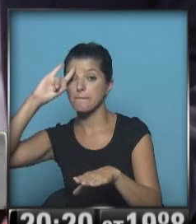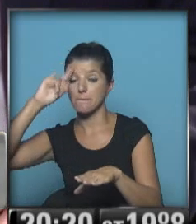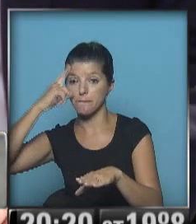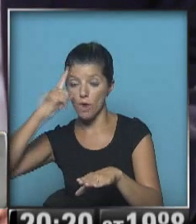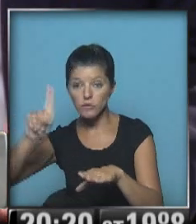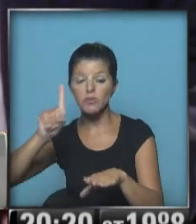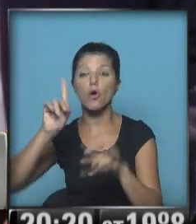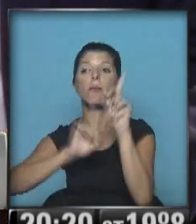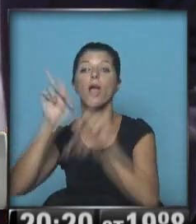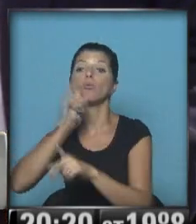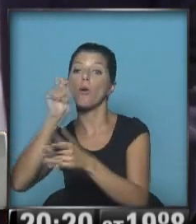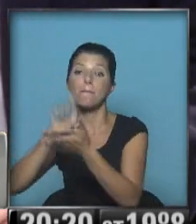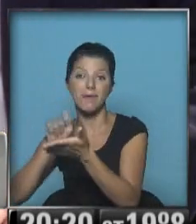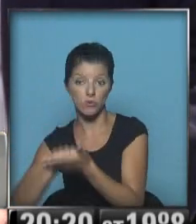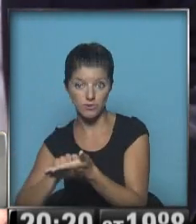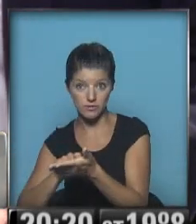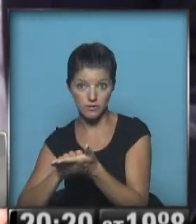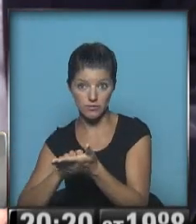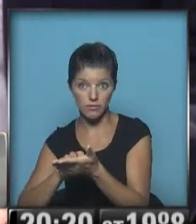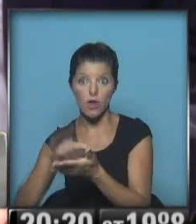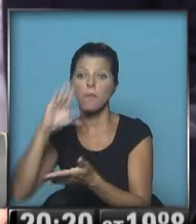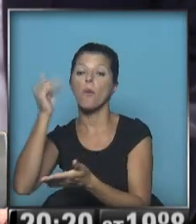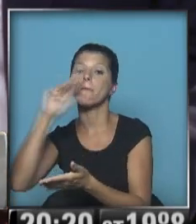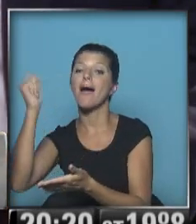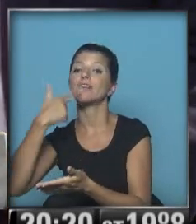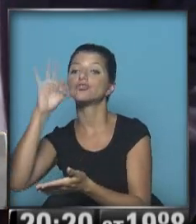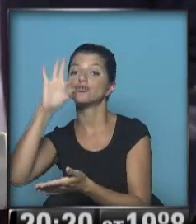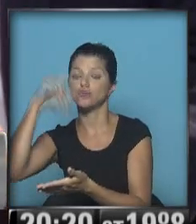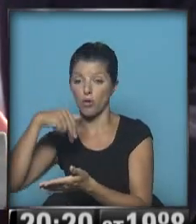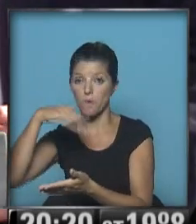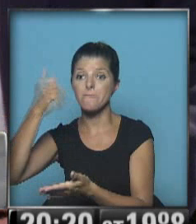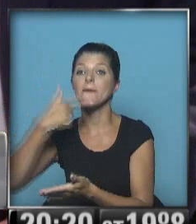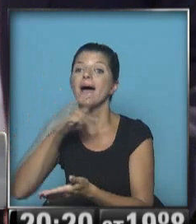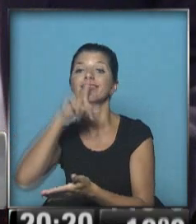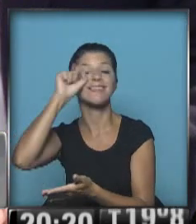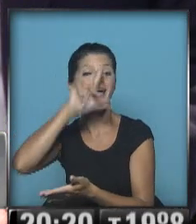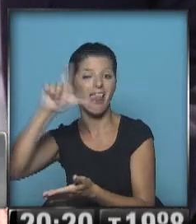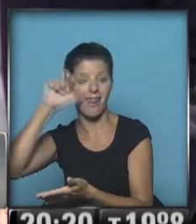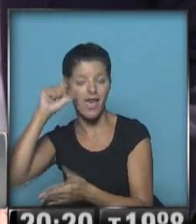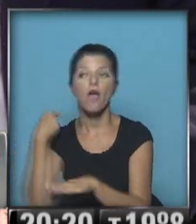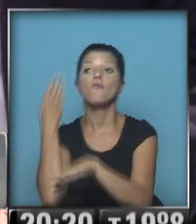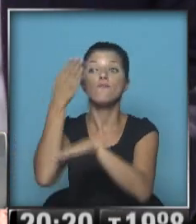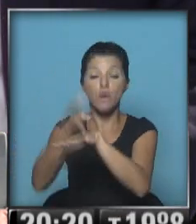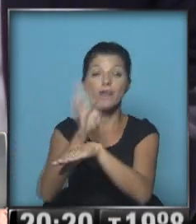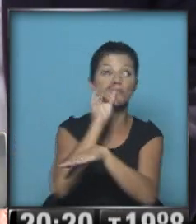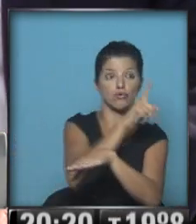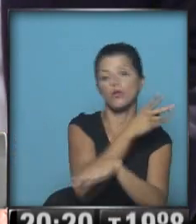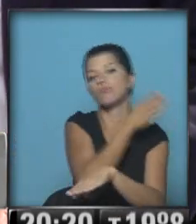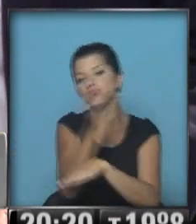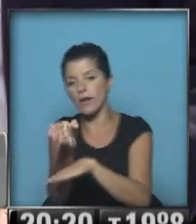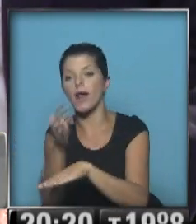periodistas contratados por bon marsteller eh en Estados Unidos fueran a montevido a hacerle una entrevista